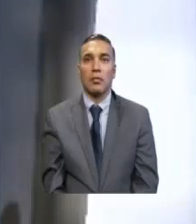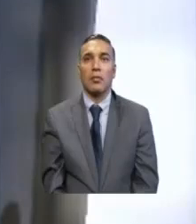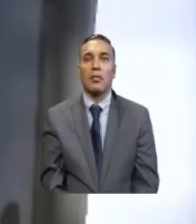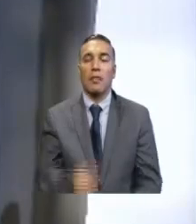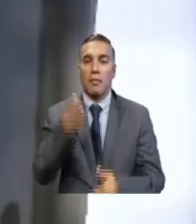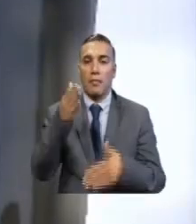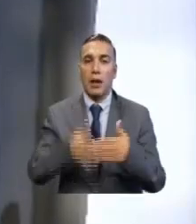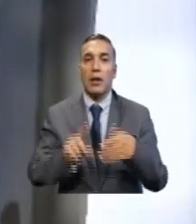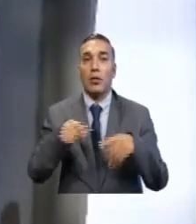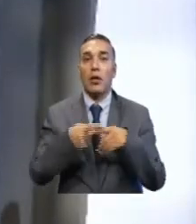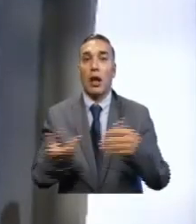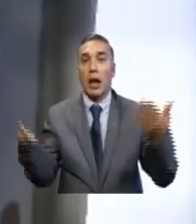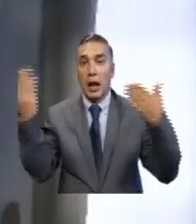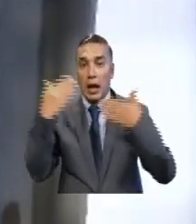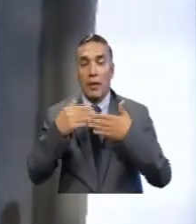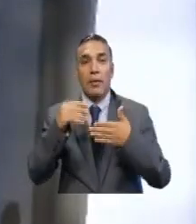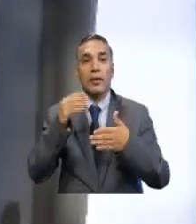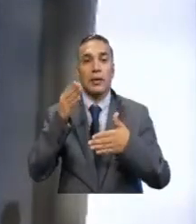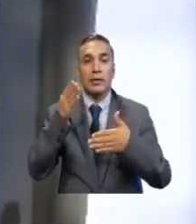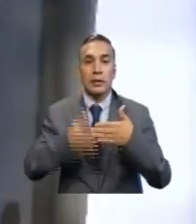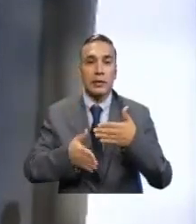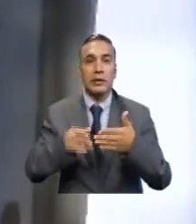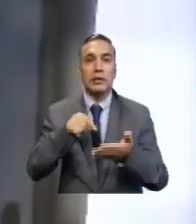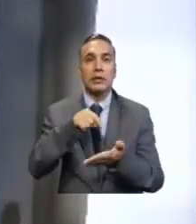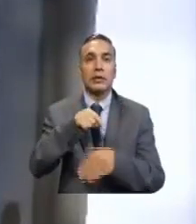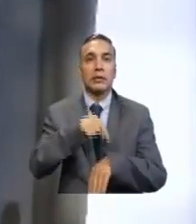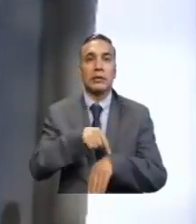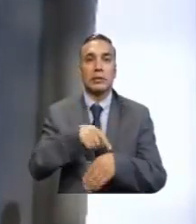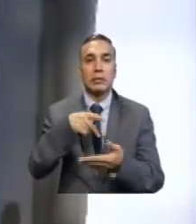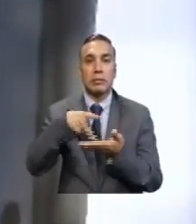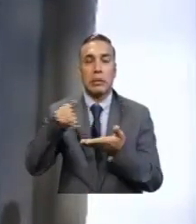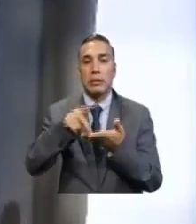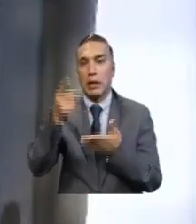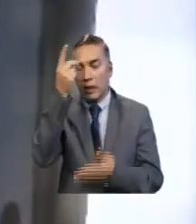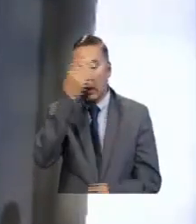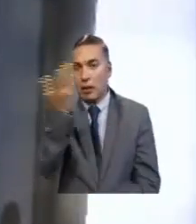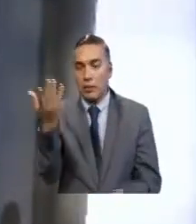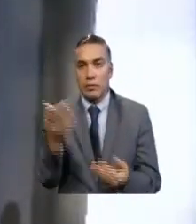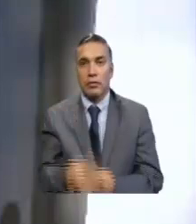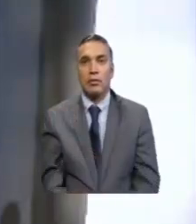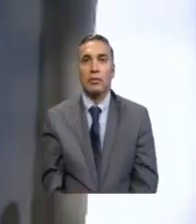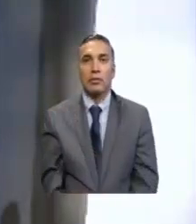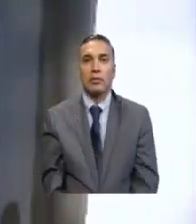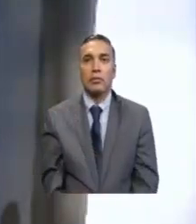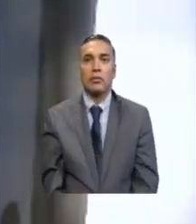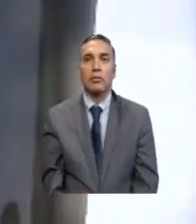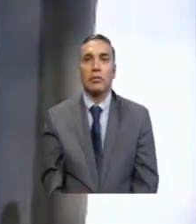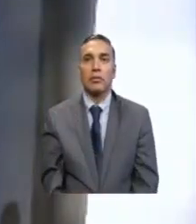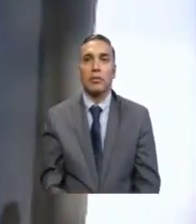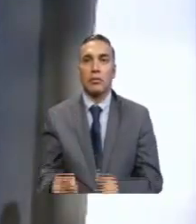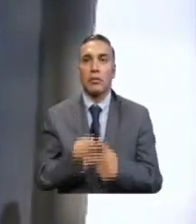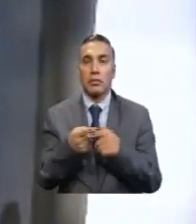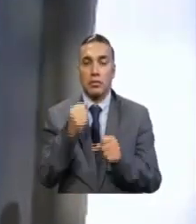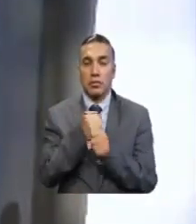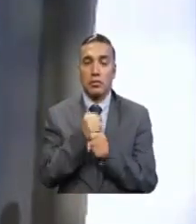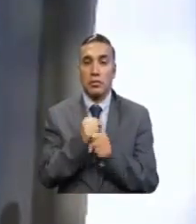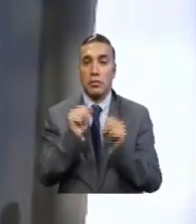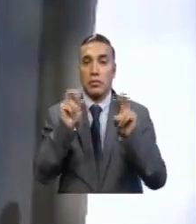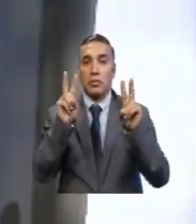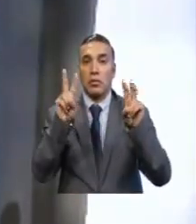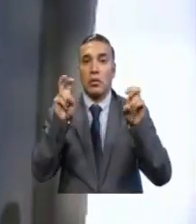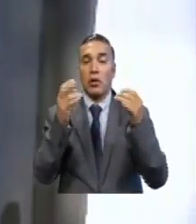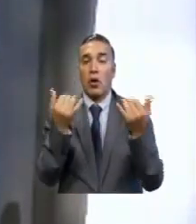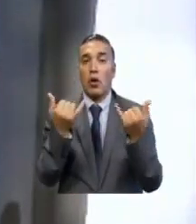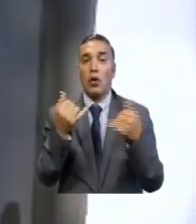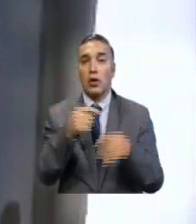plazos de vencimiento relativamente cortos frente al resto de deuda externa que tiene el Ecuador. Parte de la discusión con nuestros socios y amigos